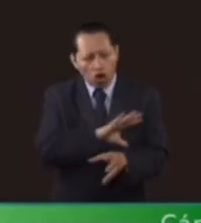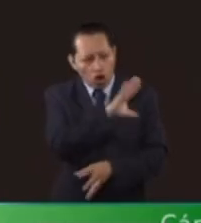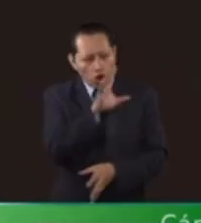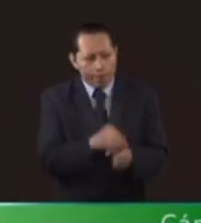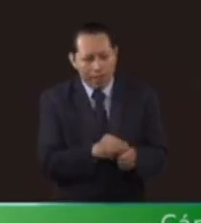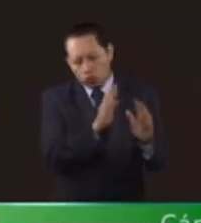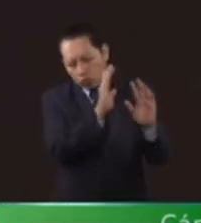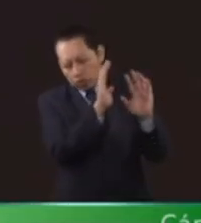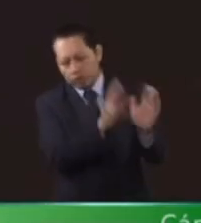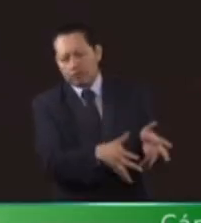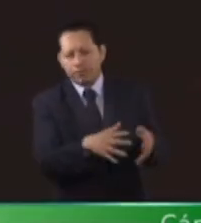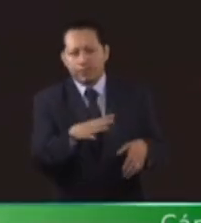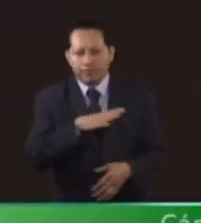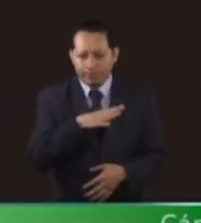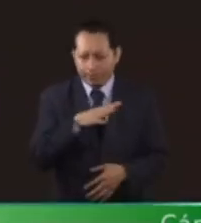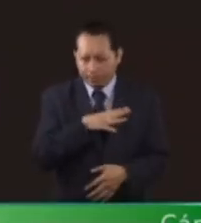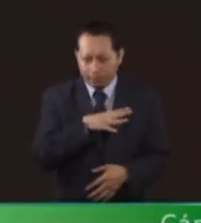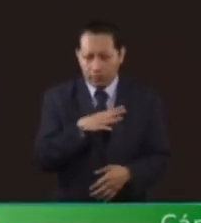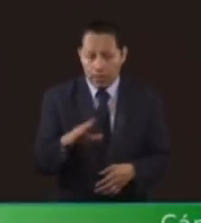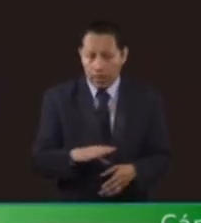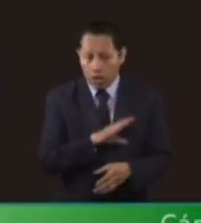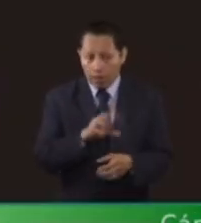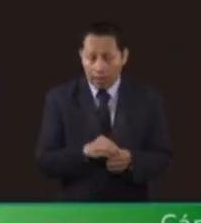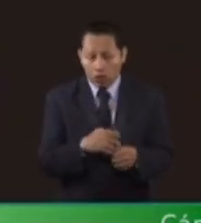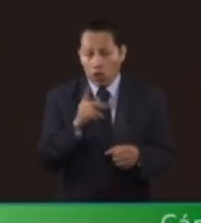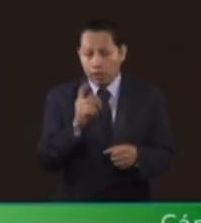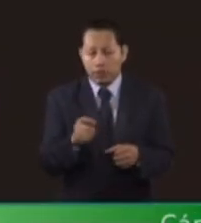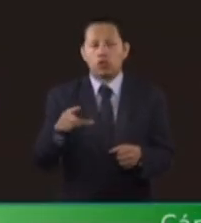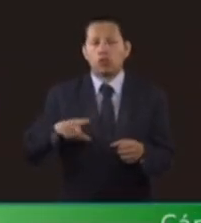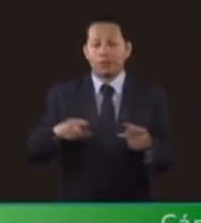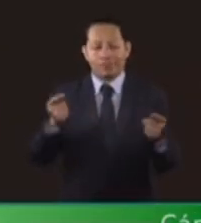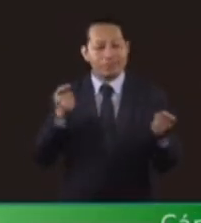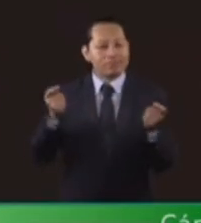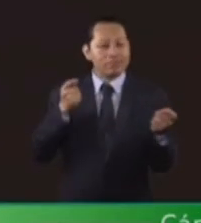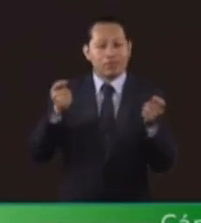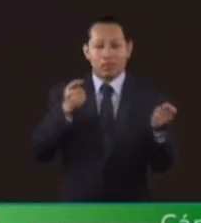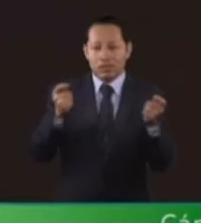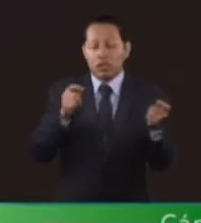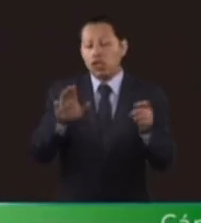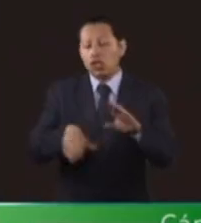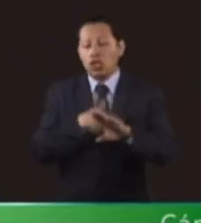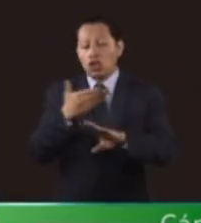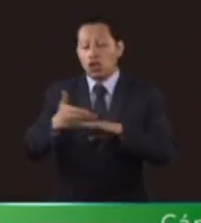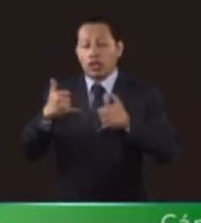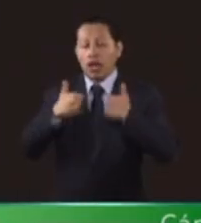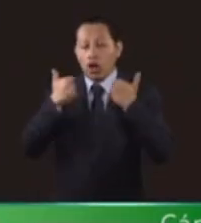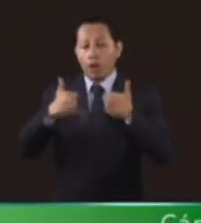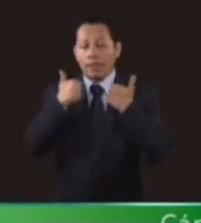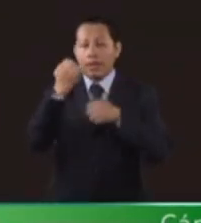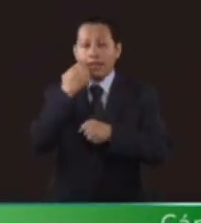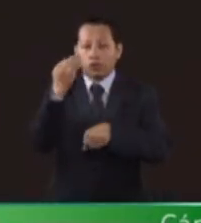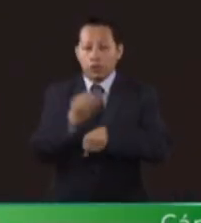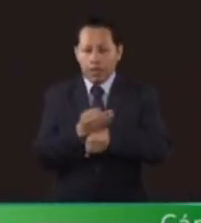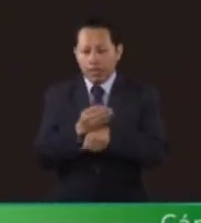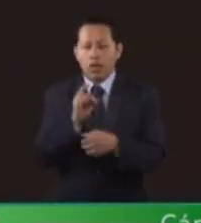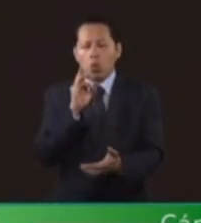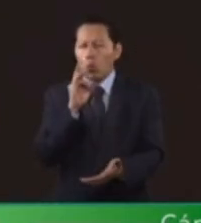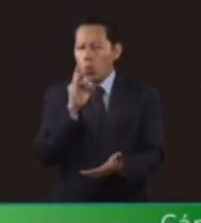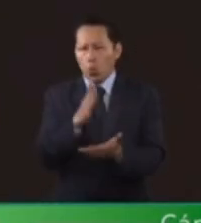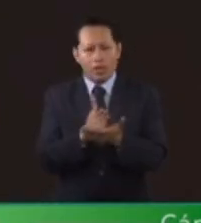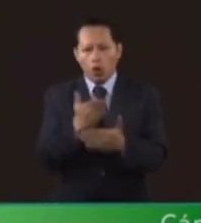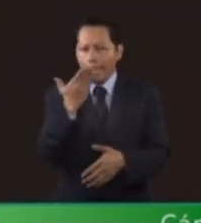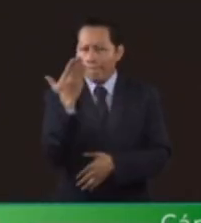completo todo el peso del poder público en contra de un joven estudiante que lo único